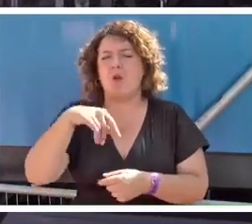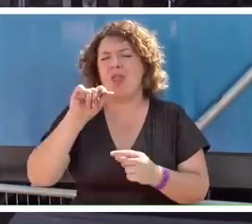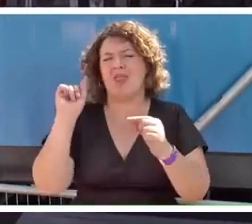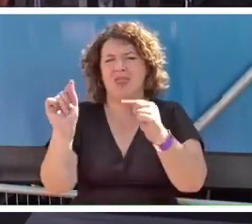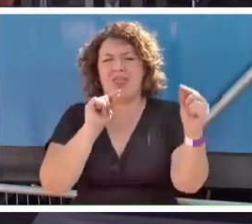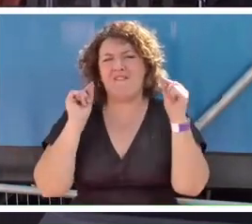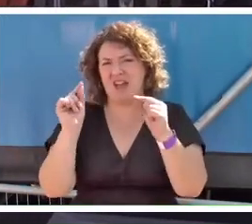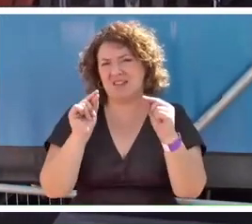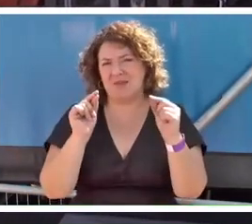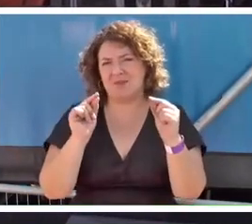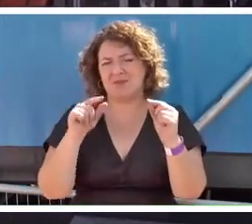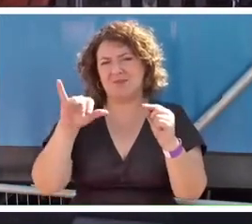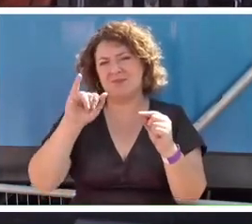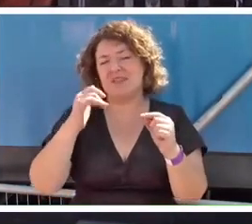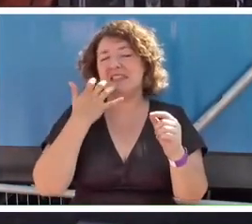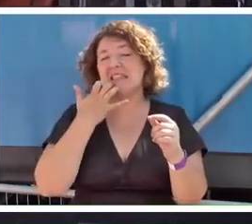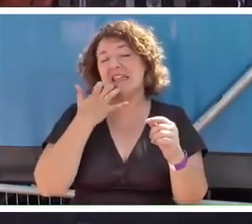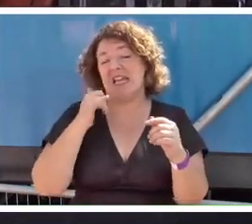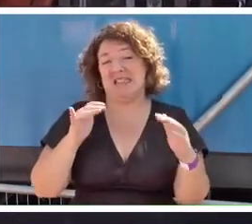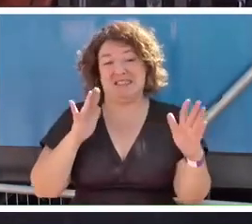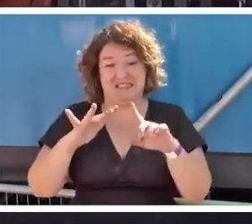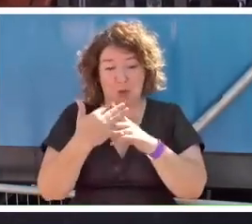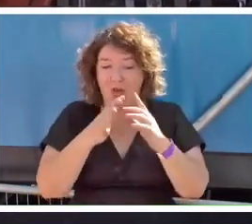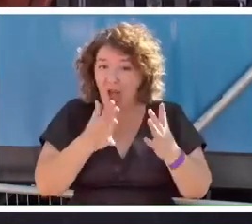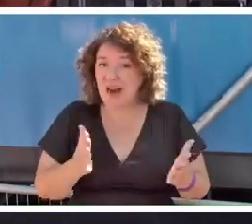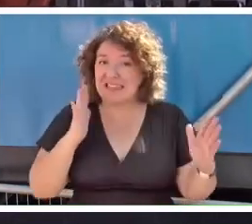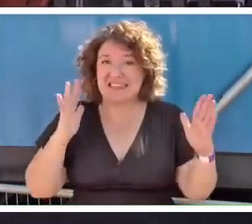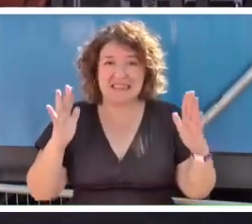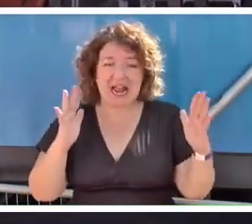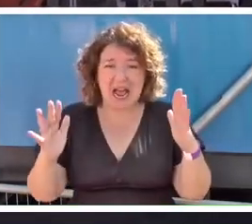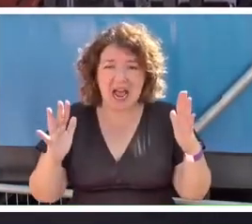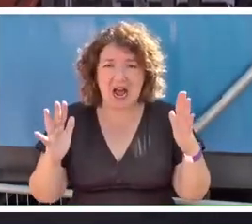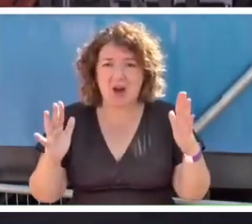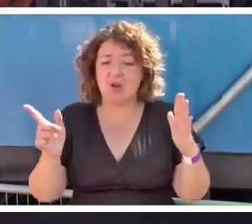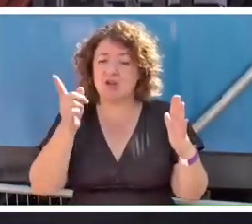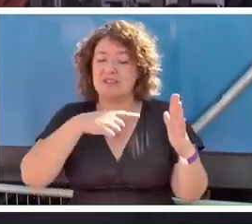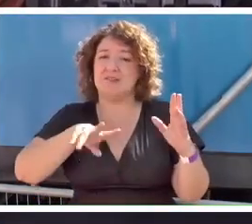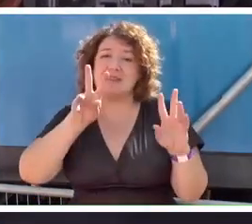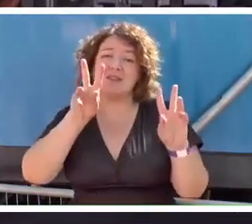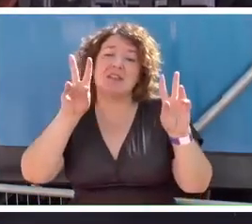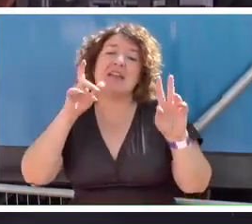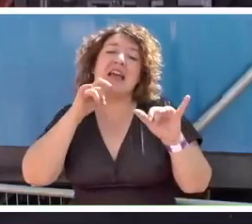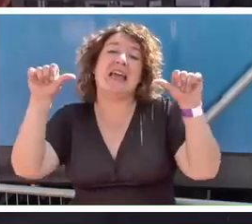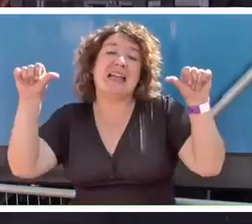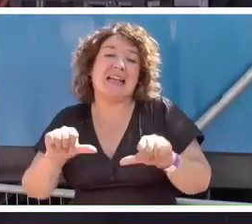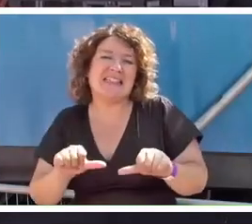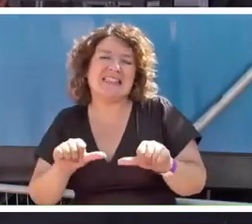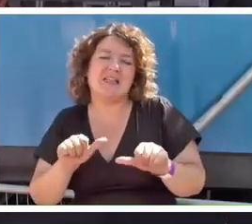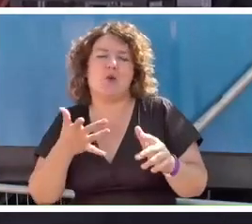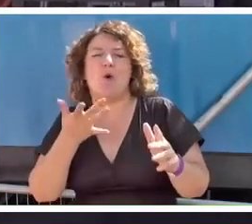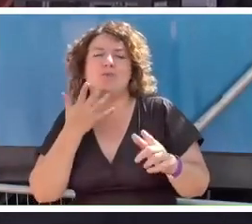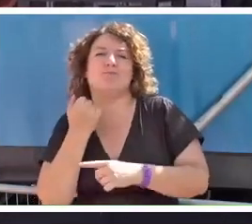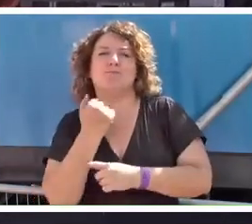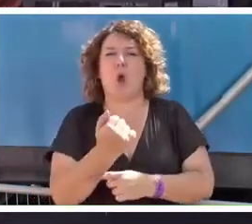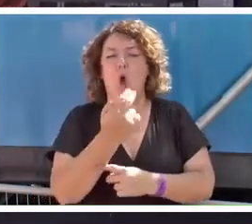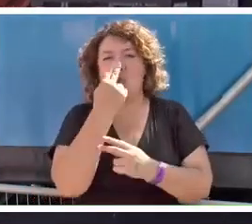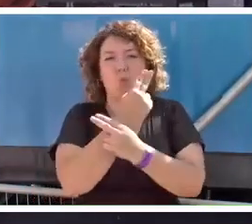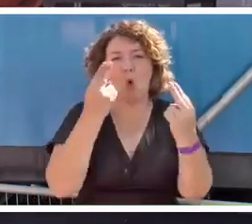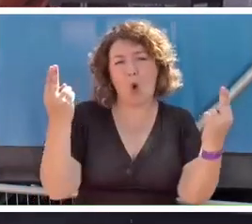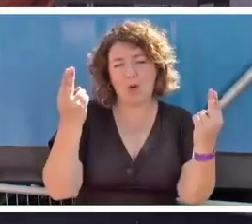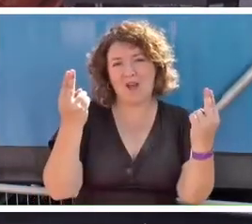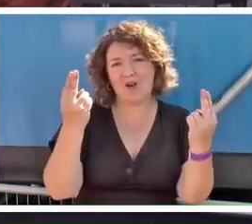es transitorio, es decir, si solo intervenimos en lo público cuando hay crisis o, como pensamos